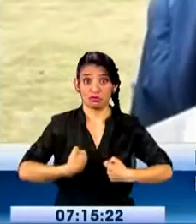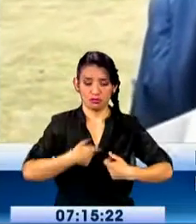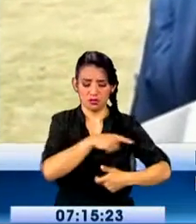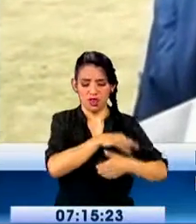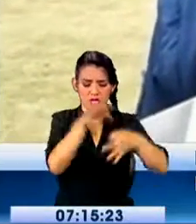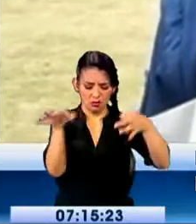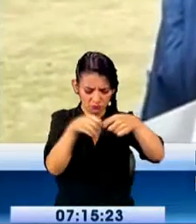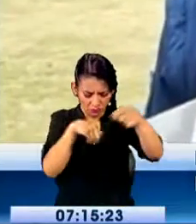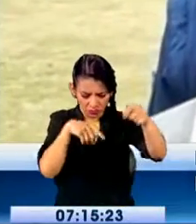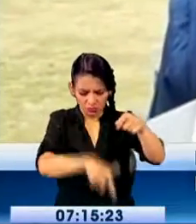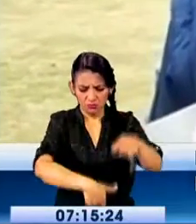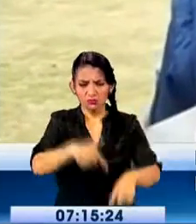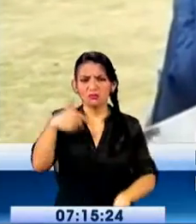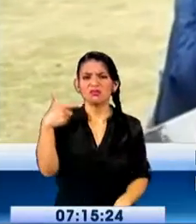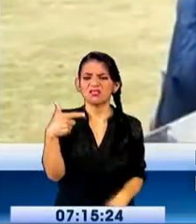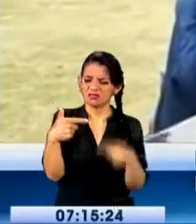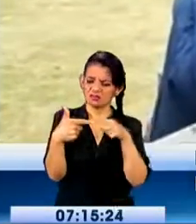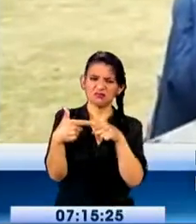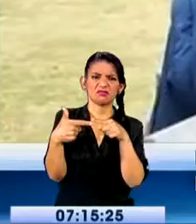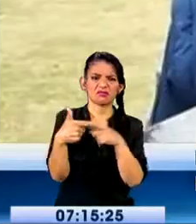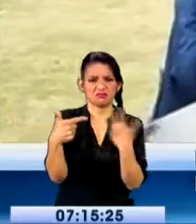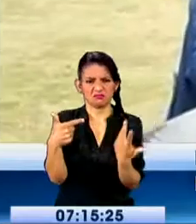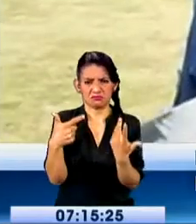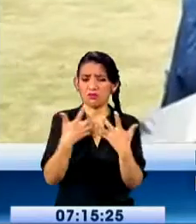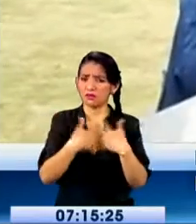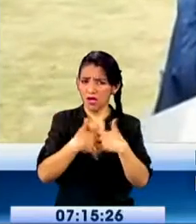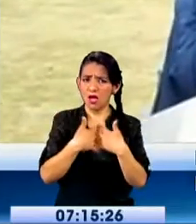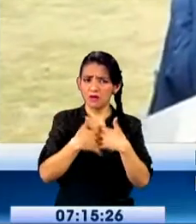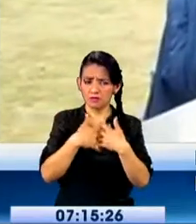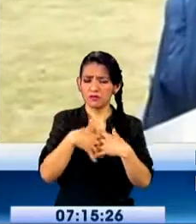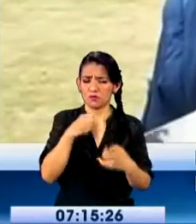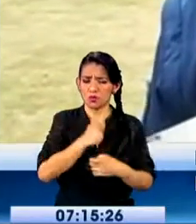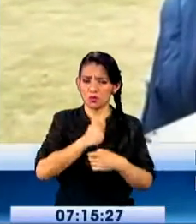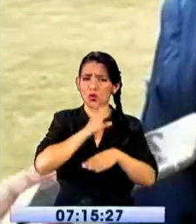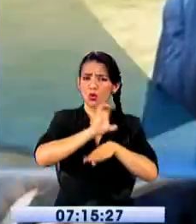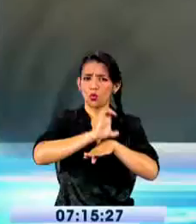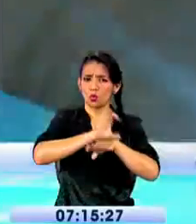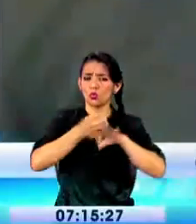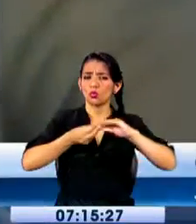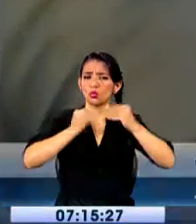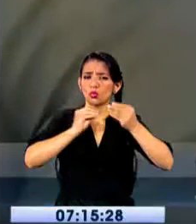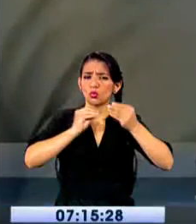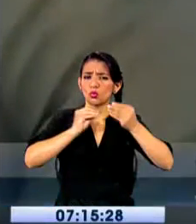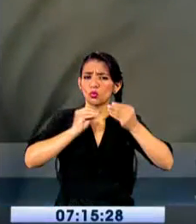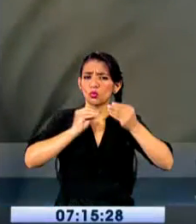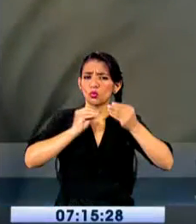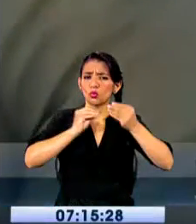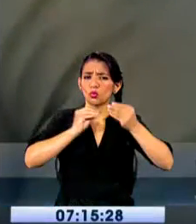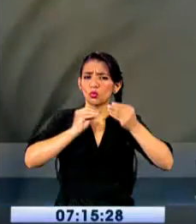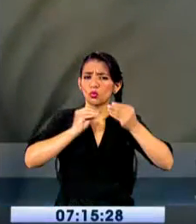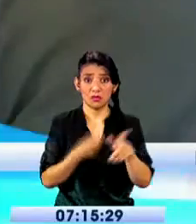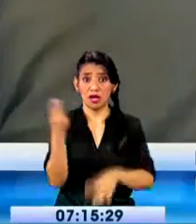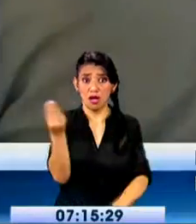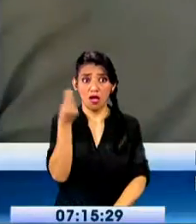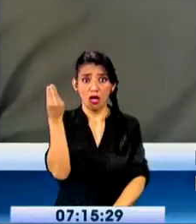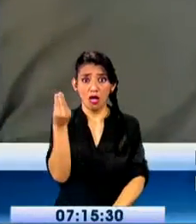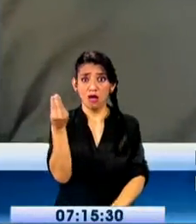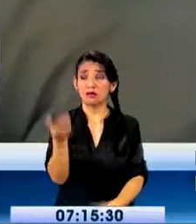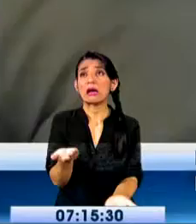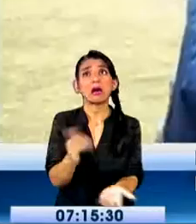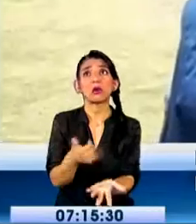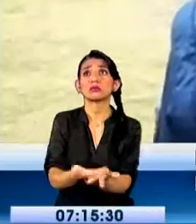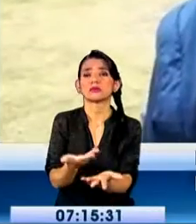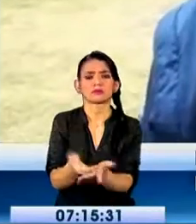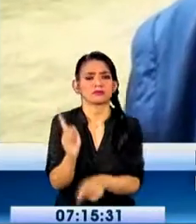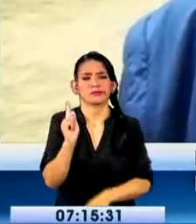maleta, una cartuchera de fabricación nacional, posiblemente calibre 16. El menor de edad no pudo justificar la tenencia del